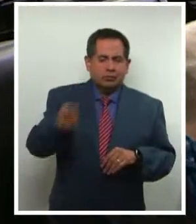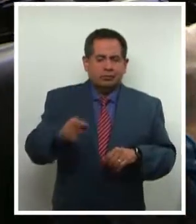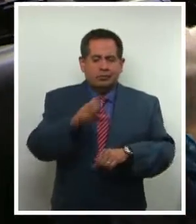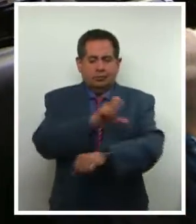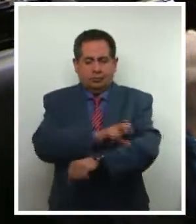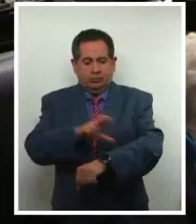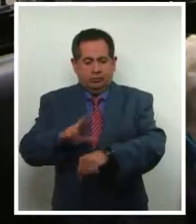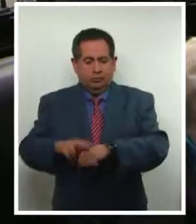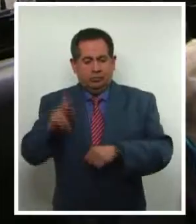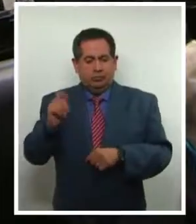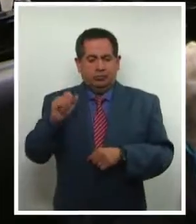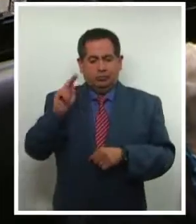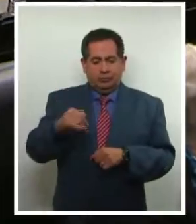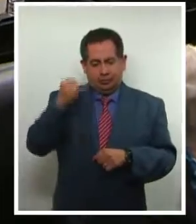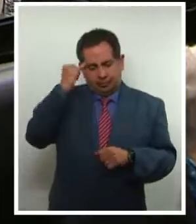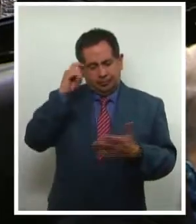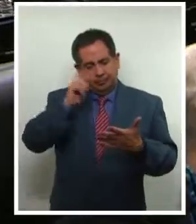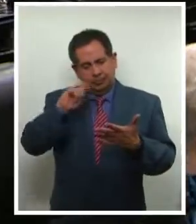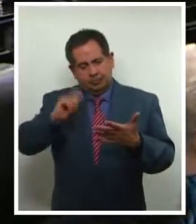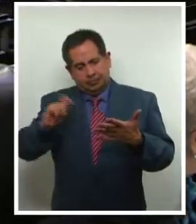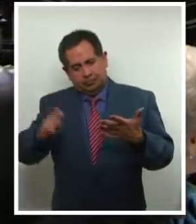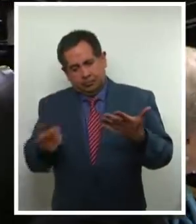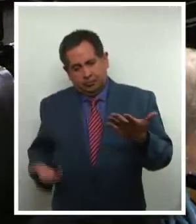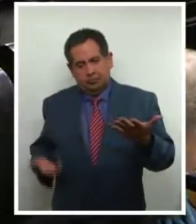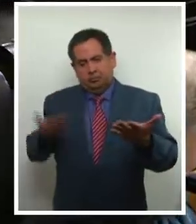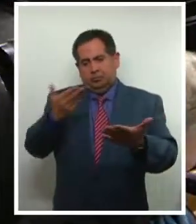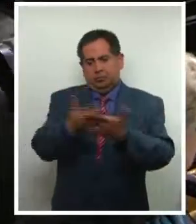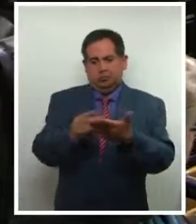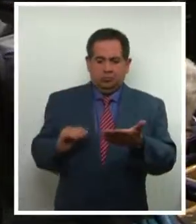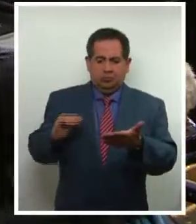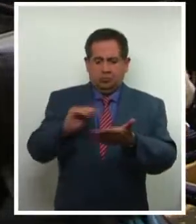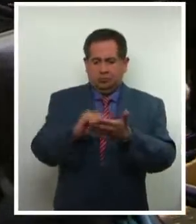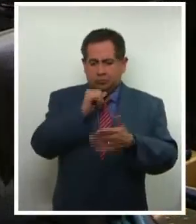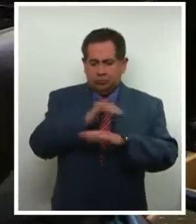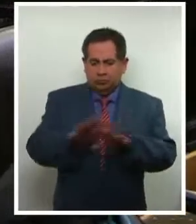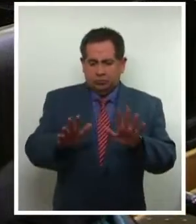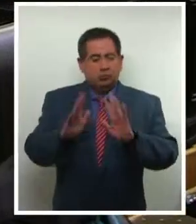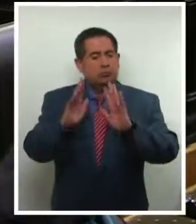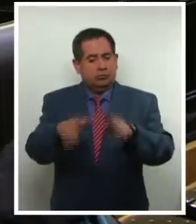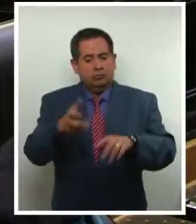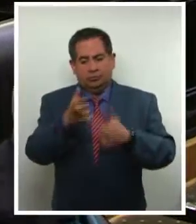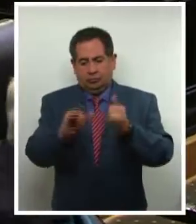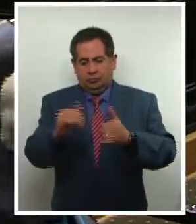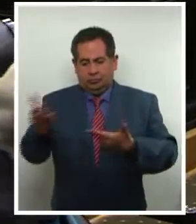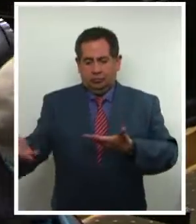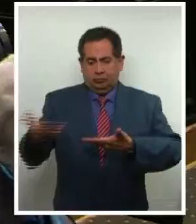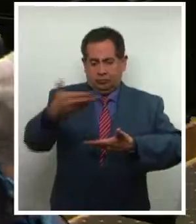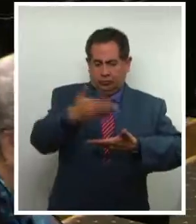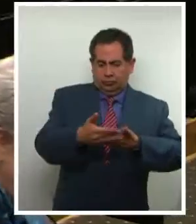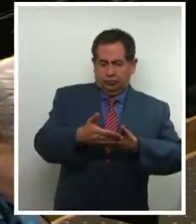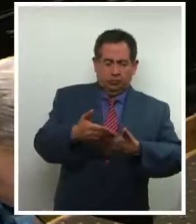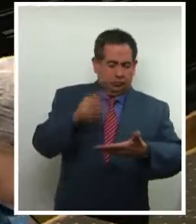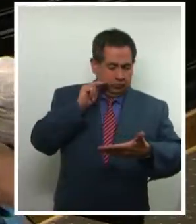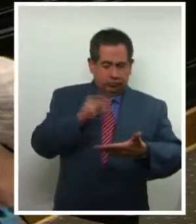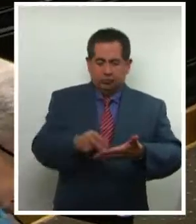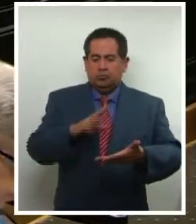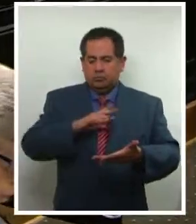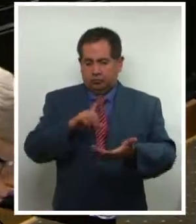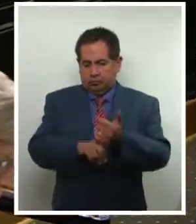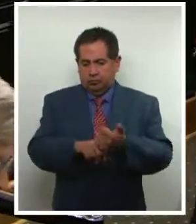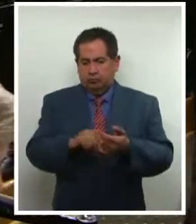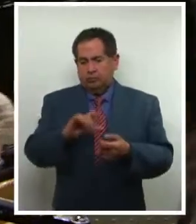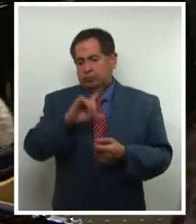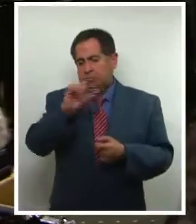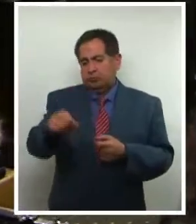del Partido Acción Nacional quien propuso que se incorporara esa frase. Ya venía el documento cuando se nos presentó. Y